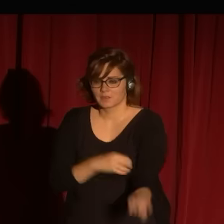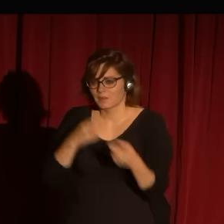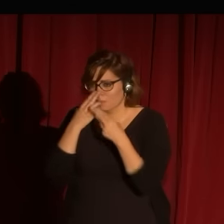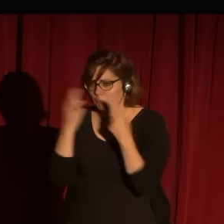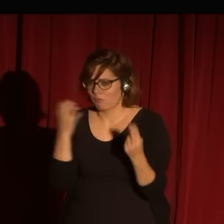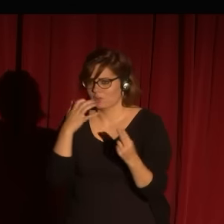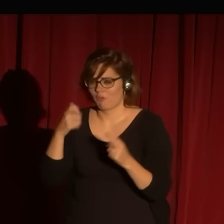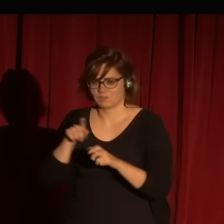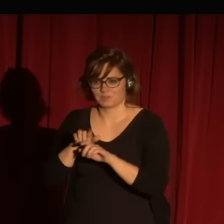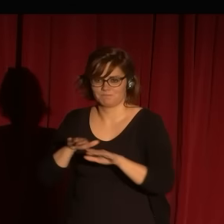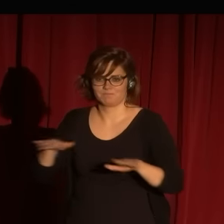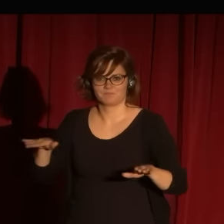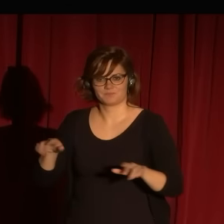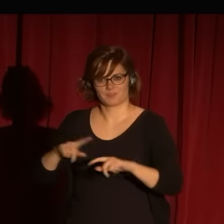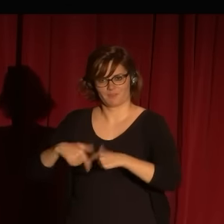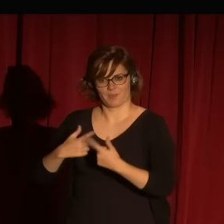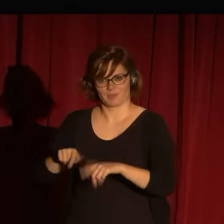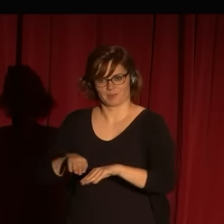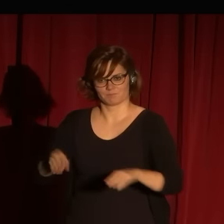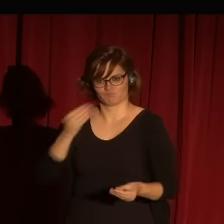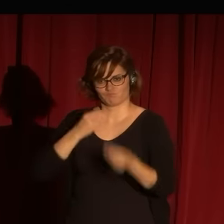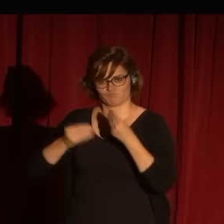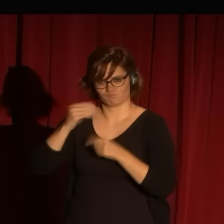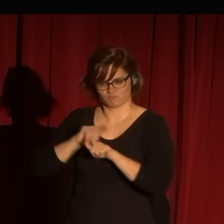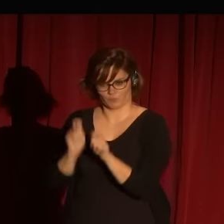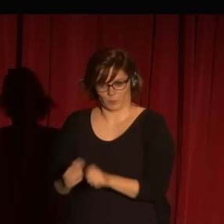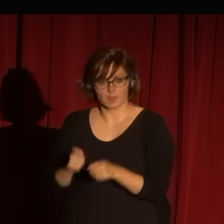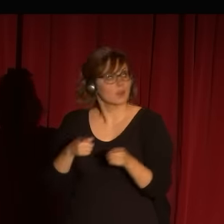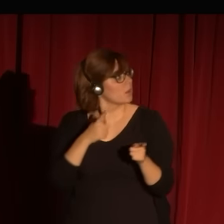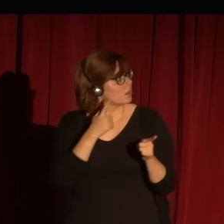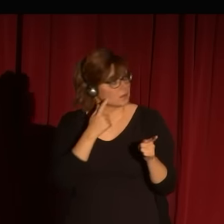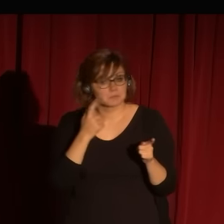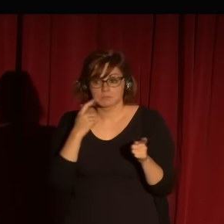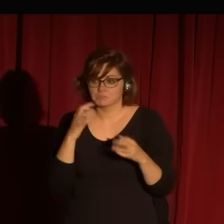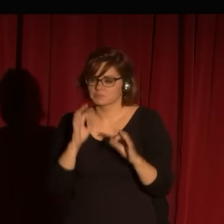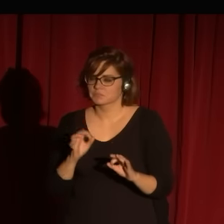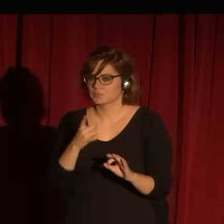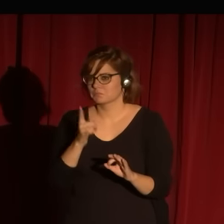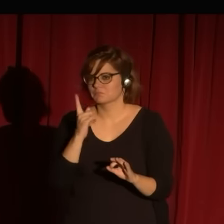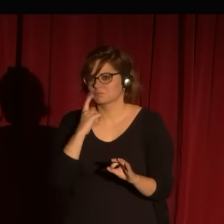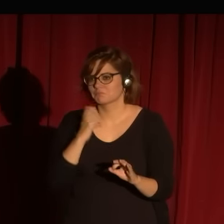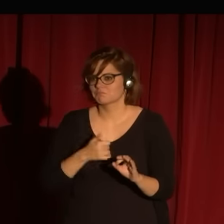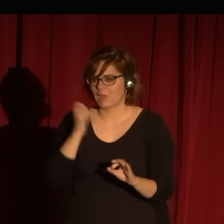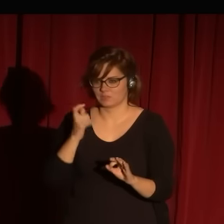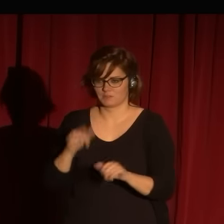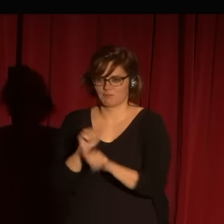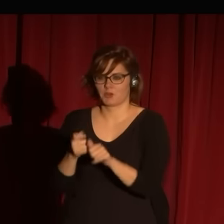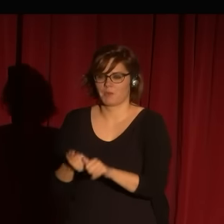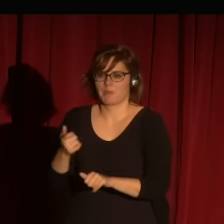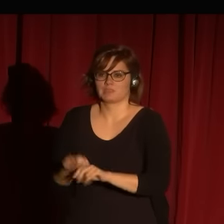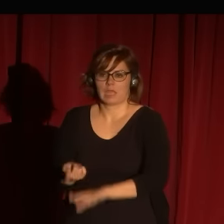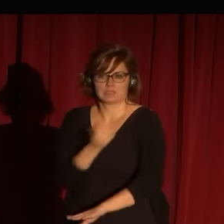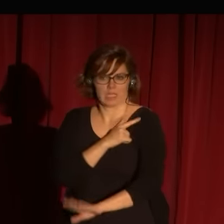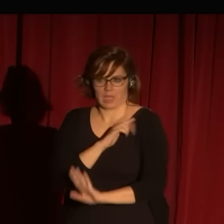organizamos una boda en una familia pues en ese momento pasa eso pero con más frecuencia y de manera mucho más extrema más exagerada cualquier